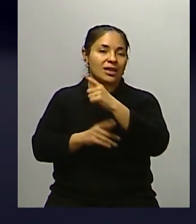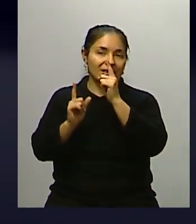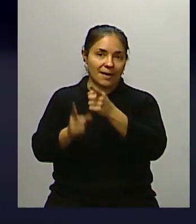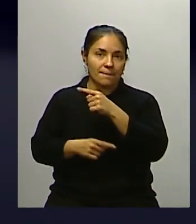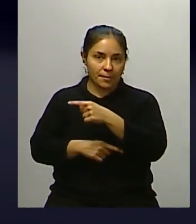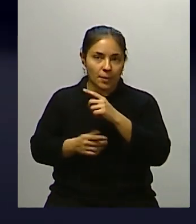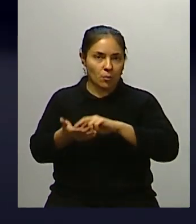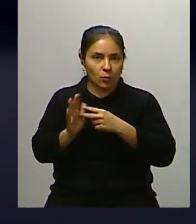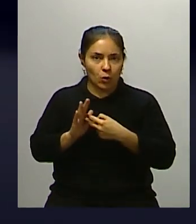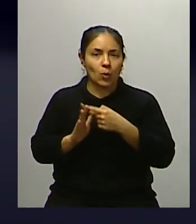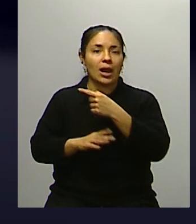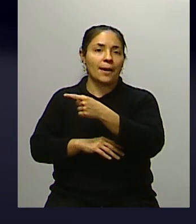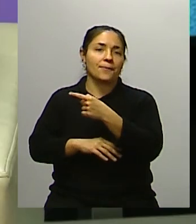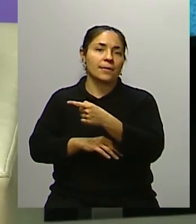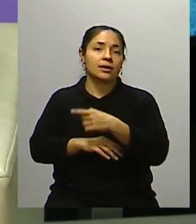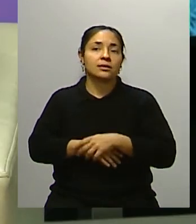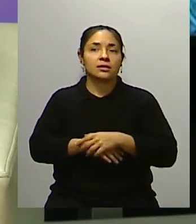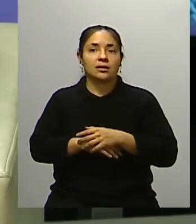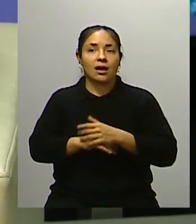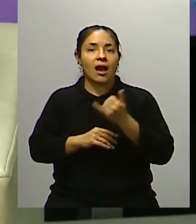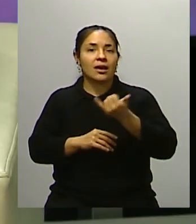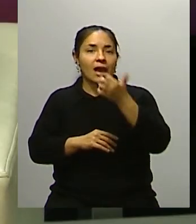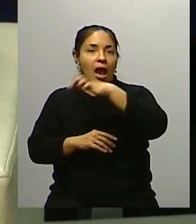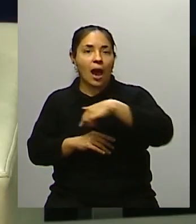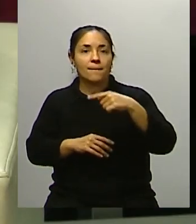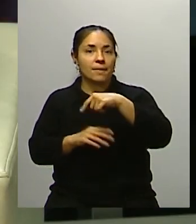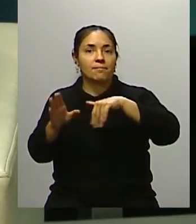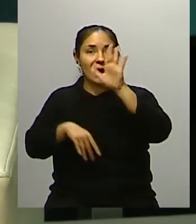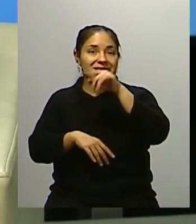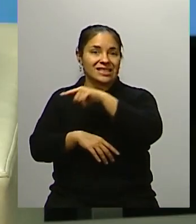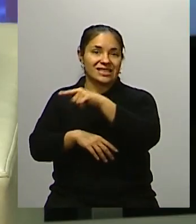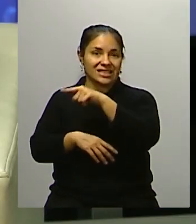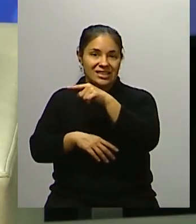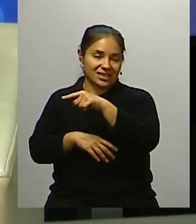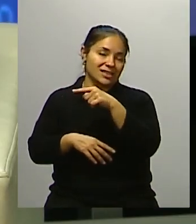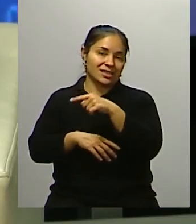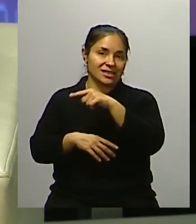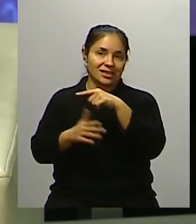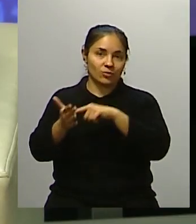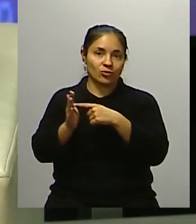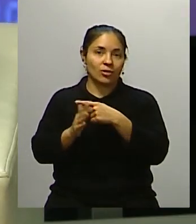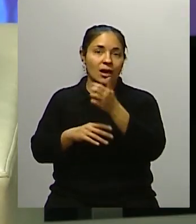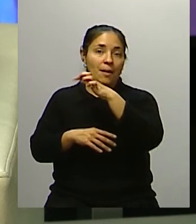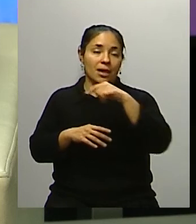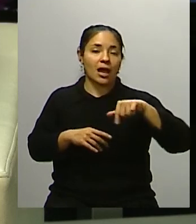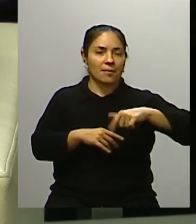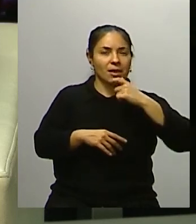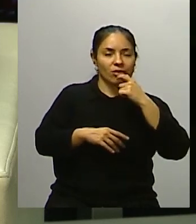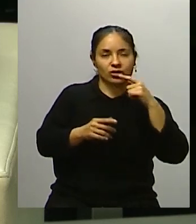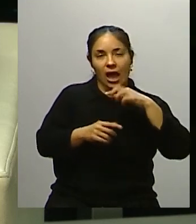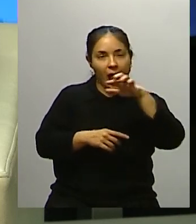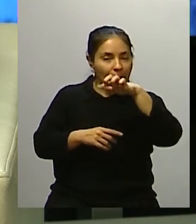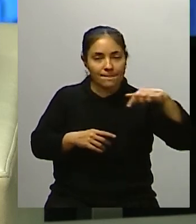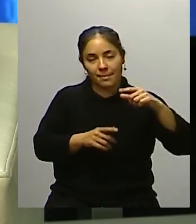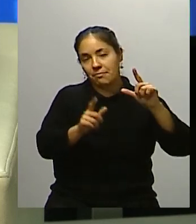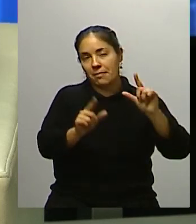esto hay muchas más plataformas que acá en Mendoza, muchas más plataformas digitales. Y la cantidad de trabajadores que están